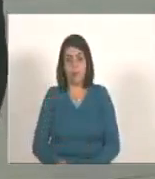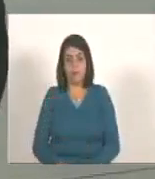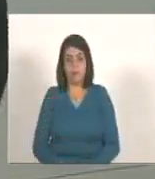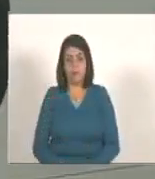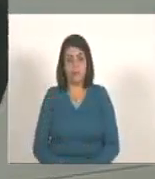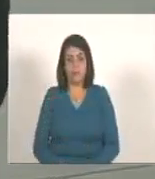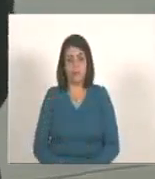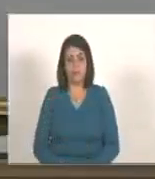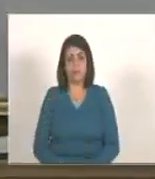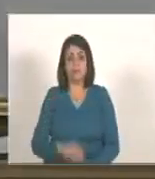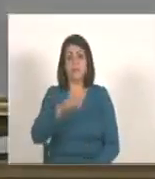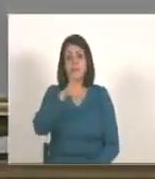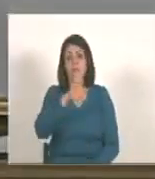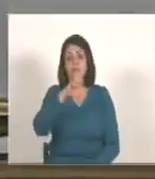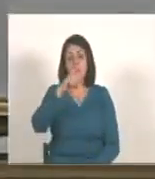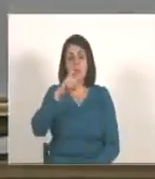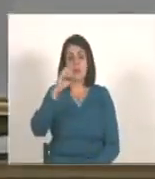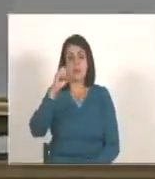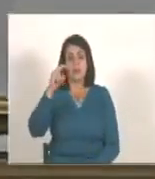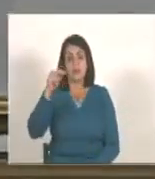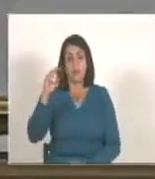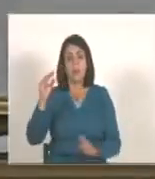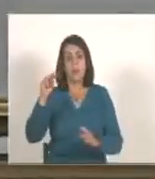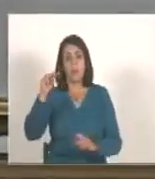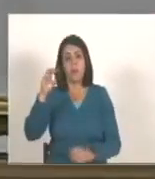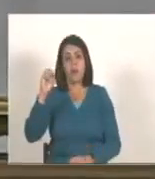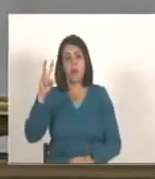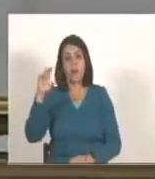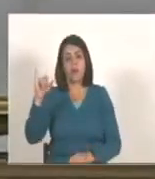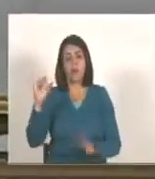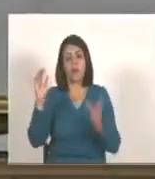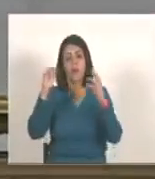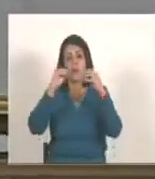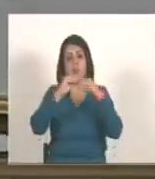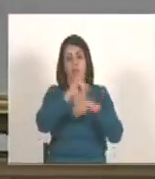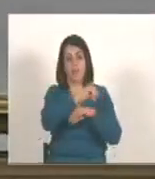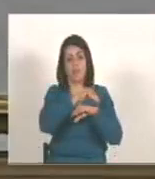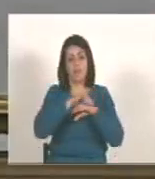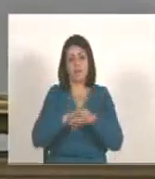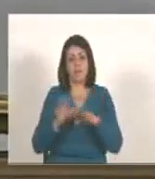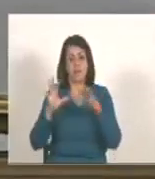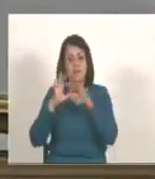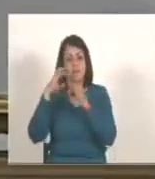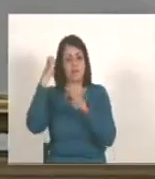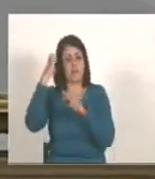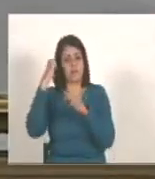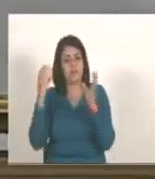a la ExxonMobil, porque eso ya es un acuerdo con los británicos, igual que el oro de Inglaterra.